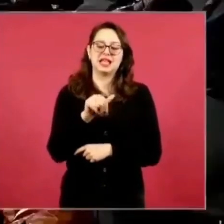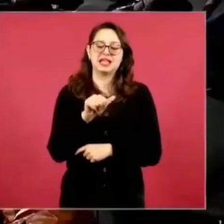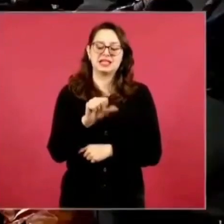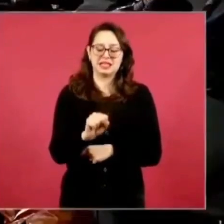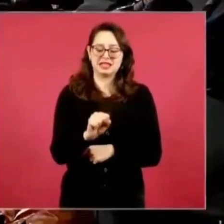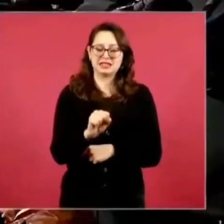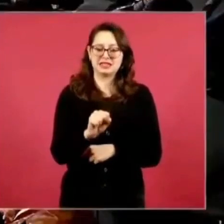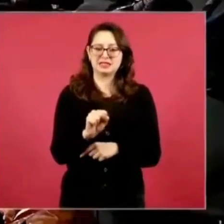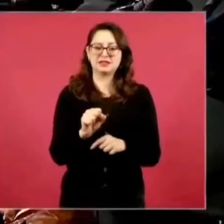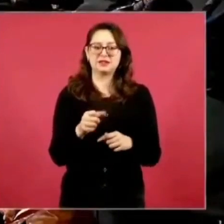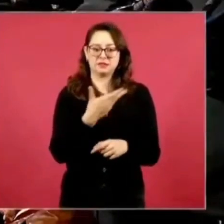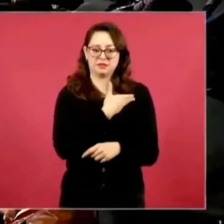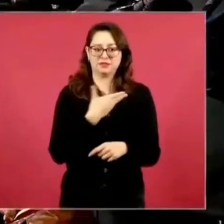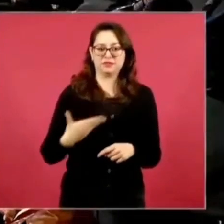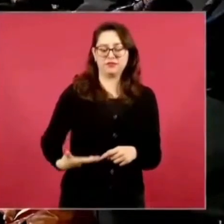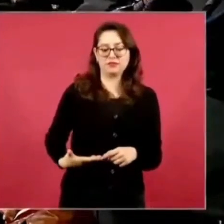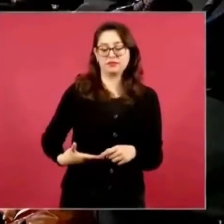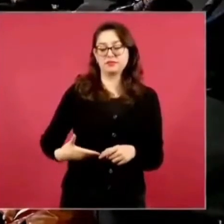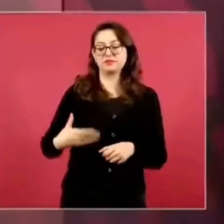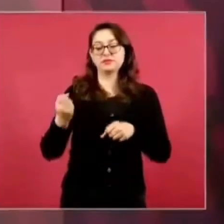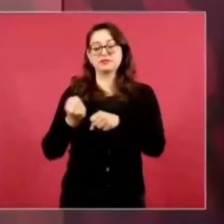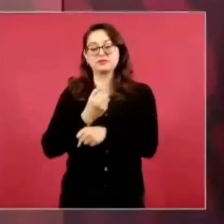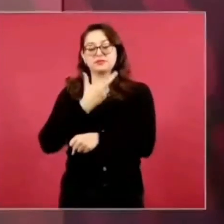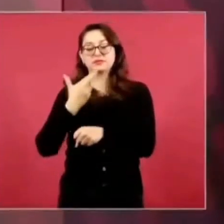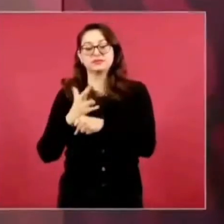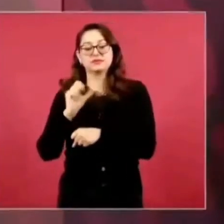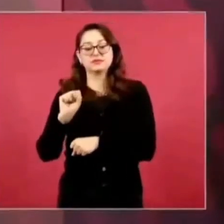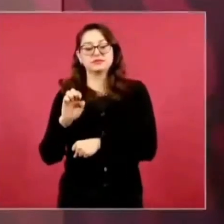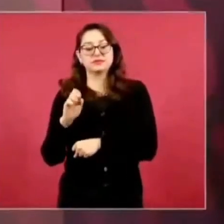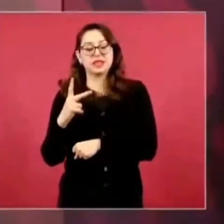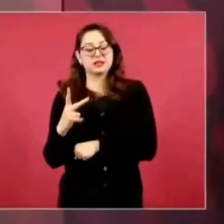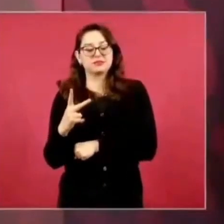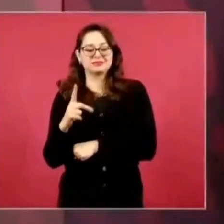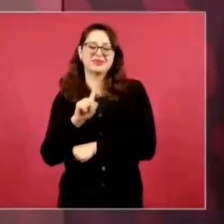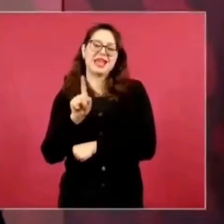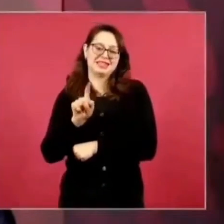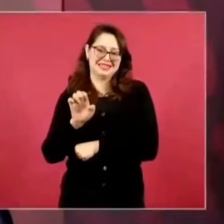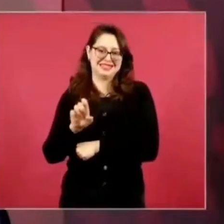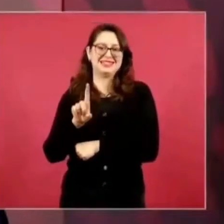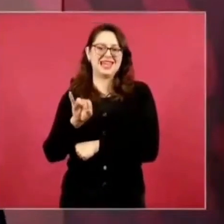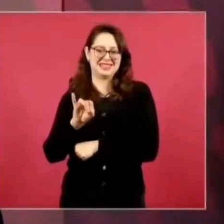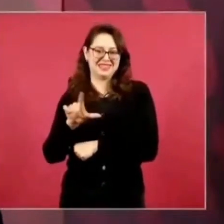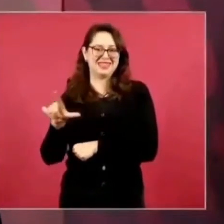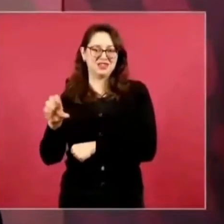secretario de Educación. Ahí reformaron la Constitución.